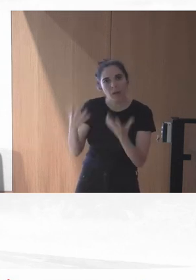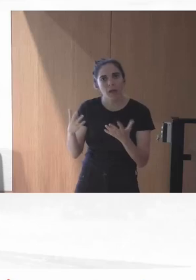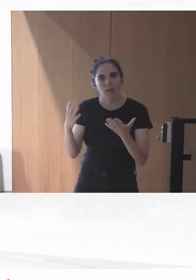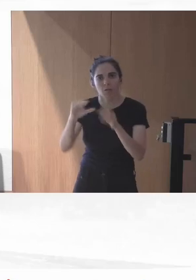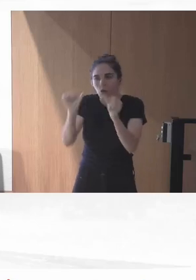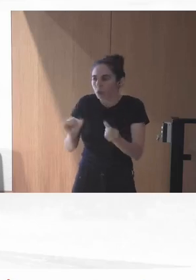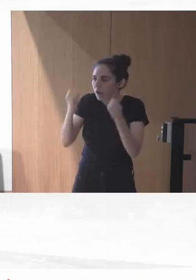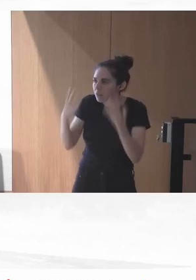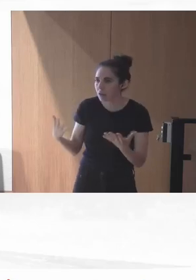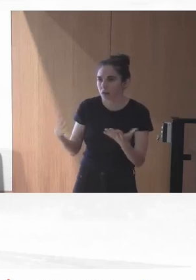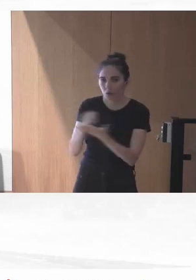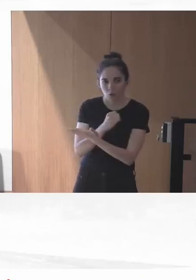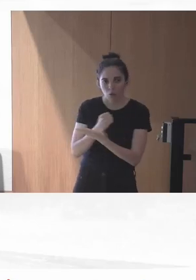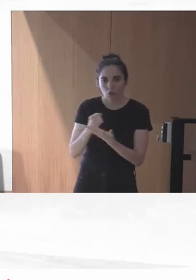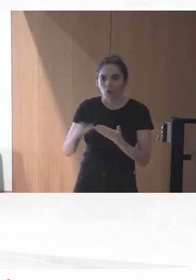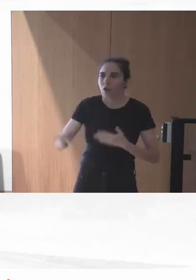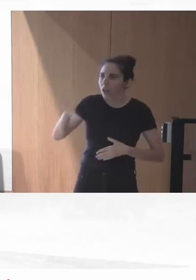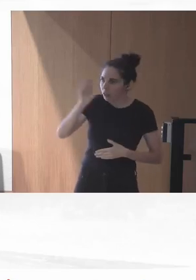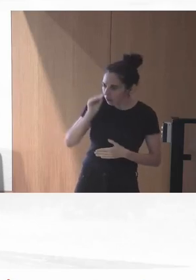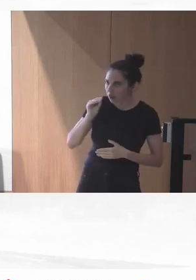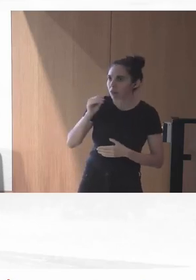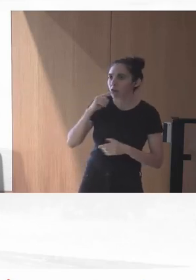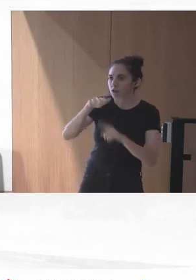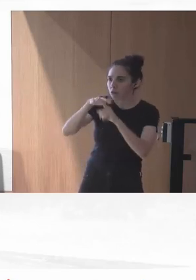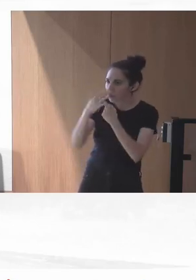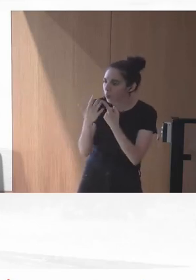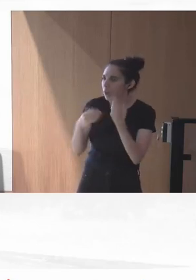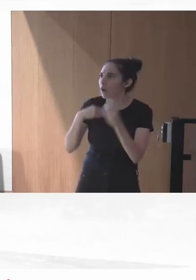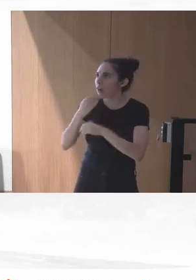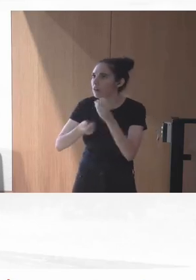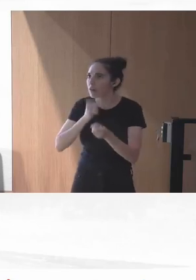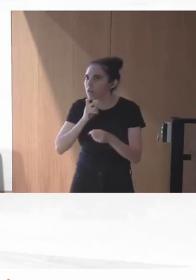¿no? Y me enteraba y sabía lo que había y lo que hacía y lo que dejaba de hacer.